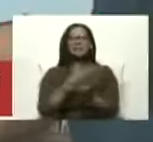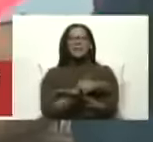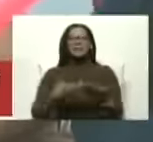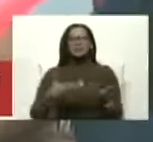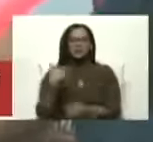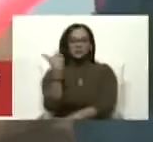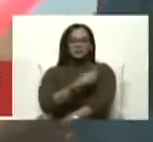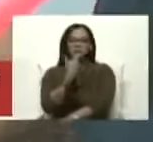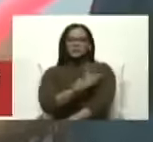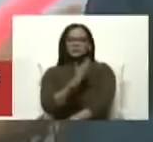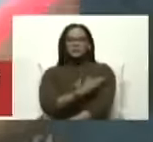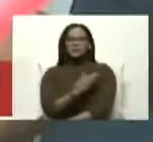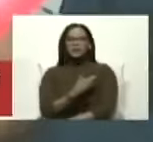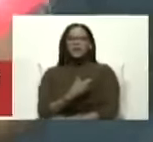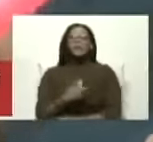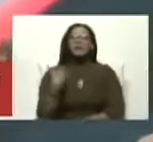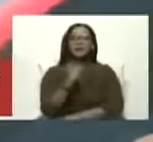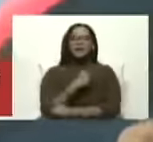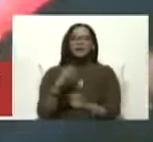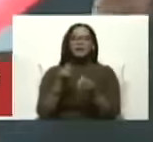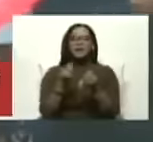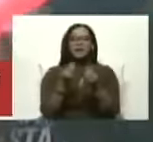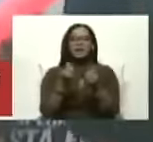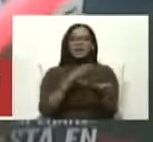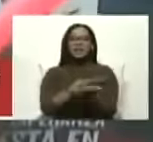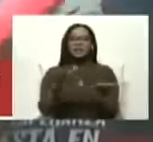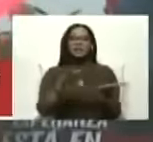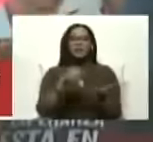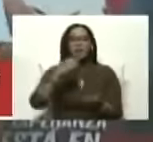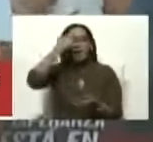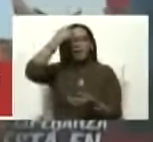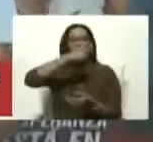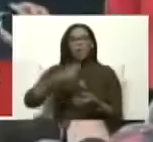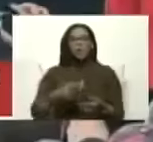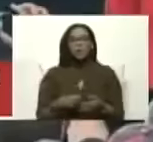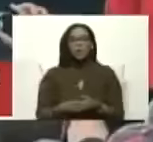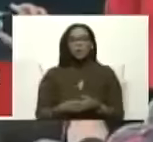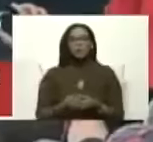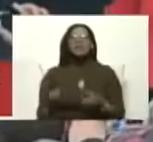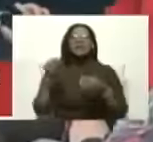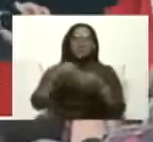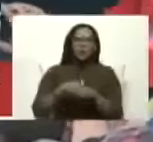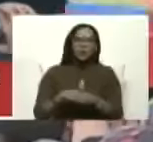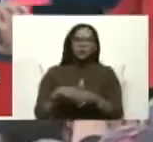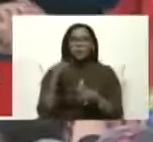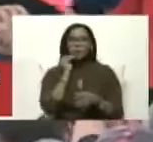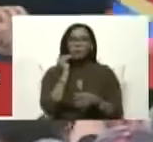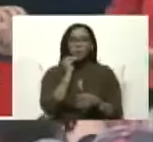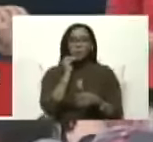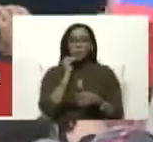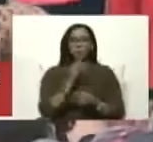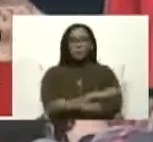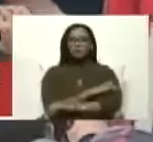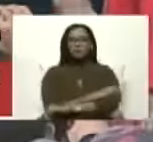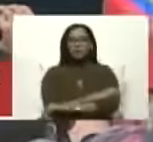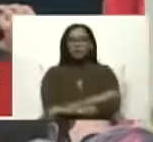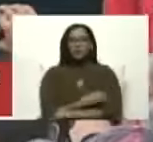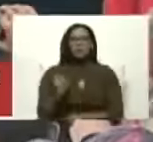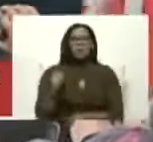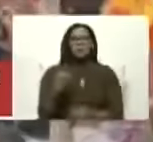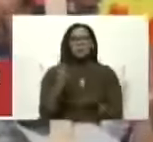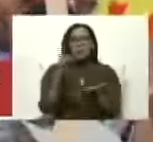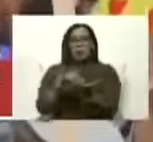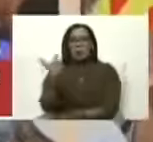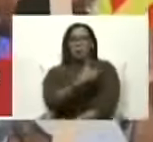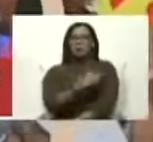dosis de vacuna para vacunar gratuito a nuestro pueblo, incluidos los patarucos, que fueron los primeros que llegaron